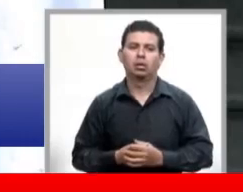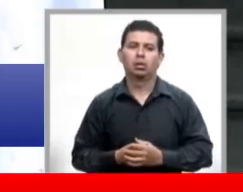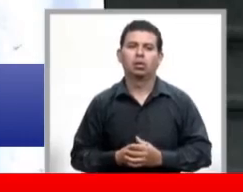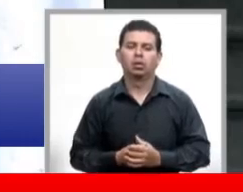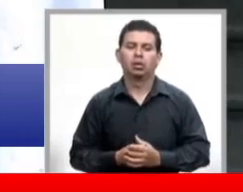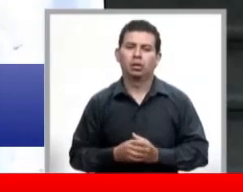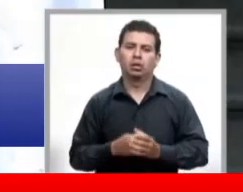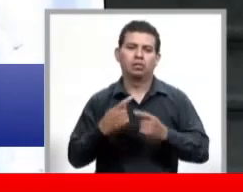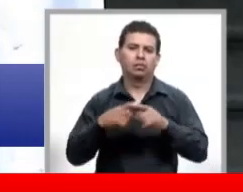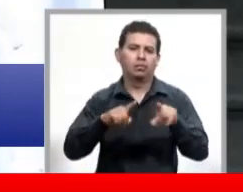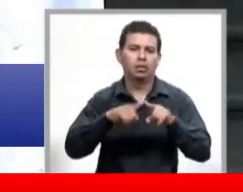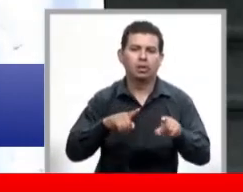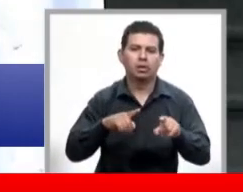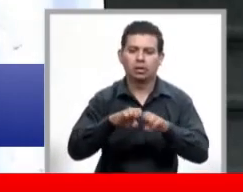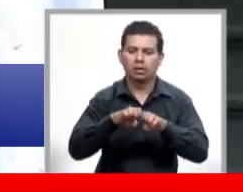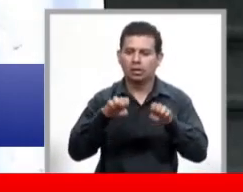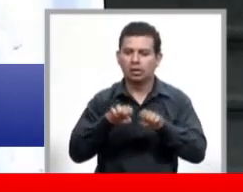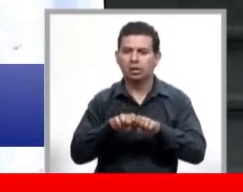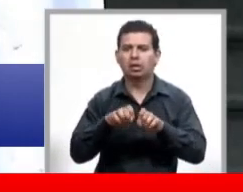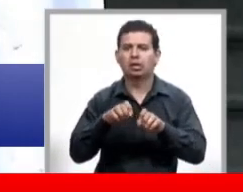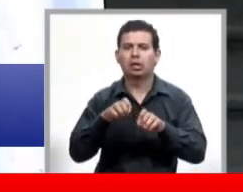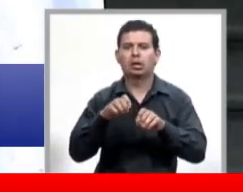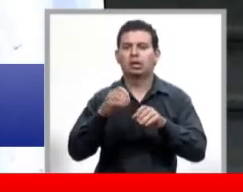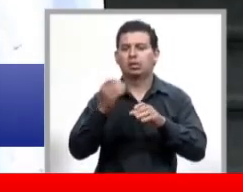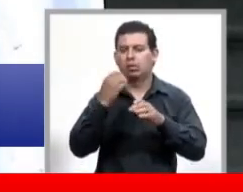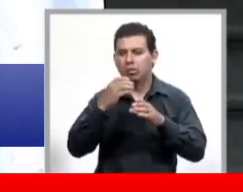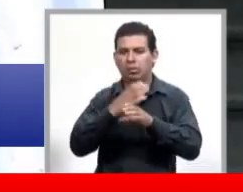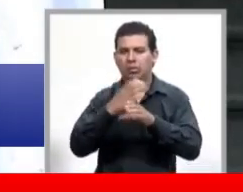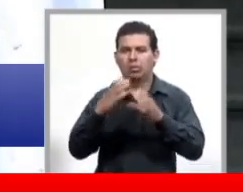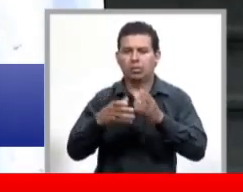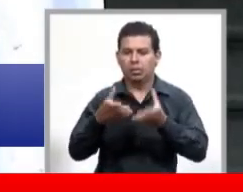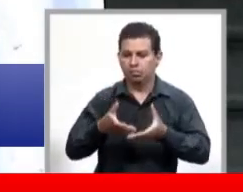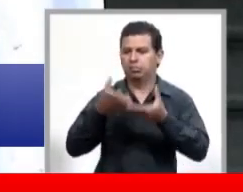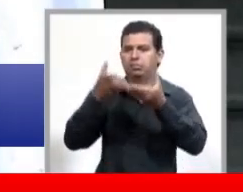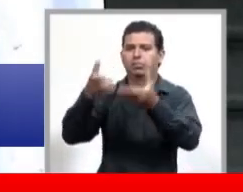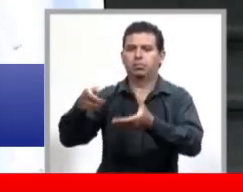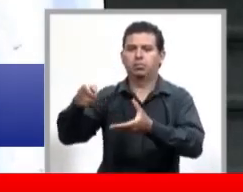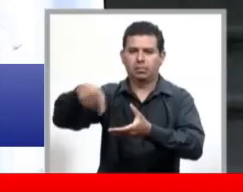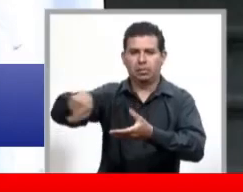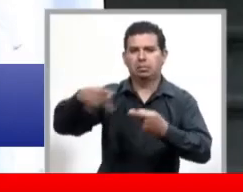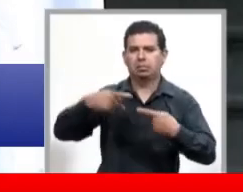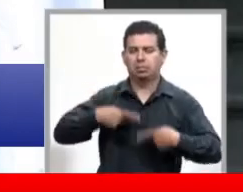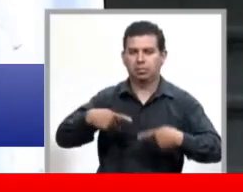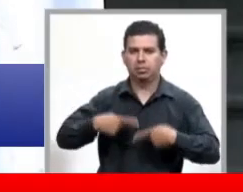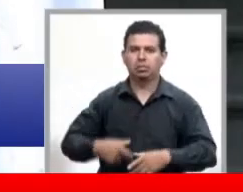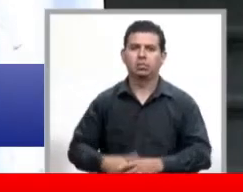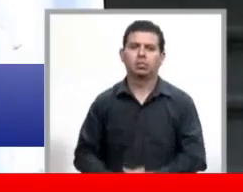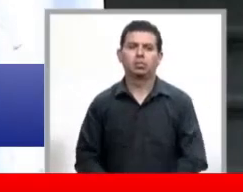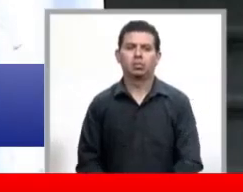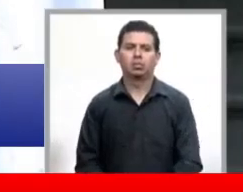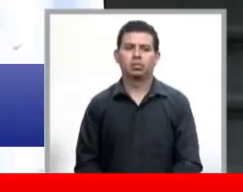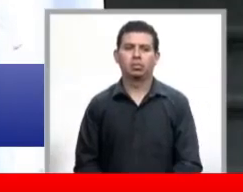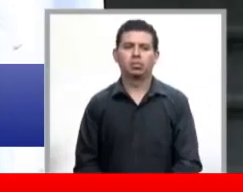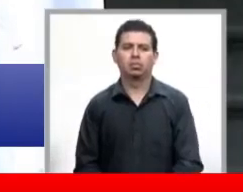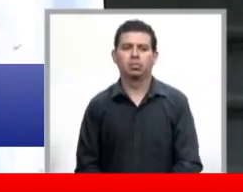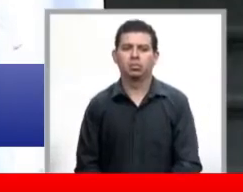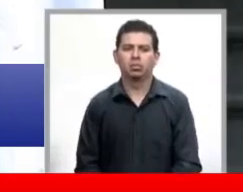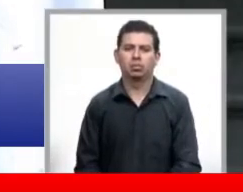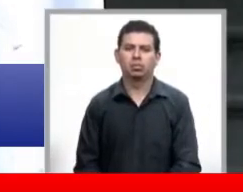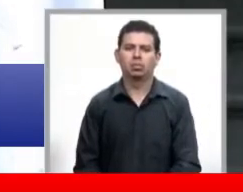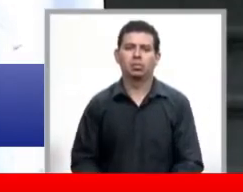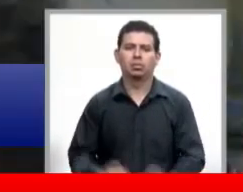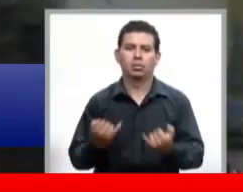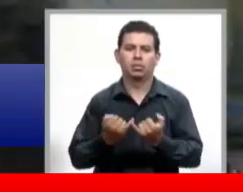invitaré a los recorridos, los invitaré también a las entregas que también se van a